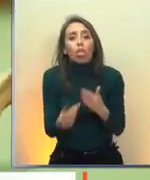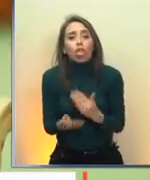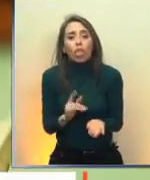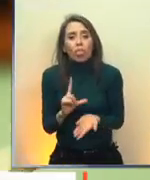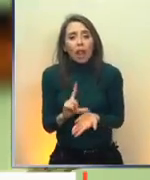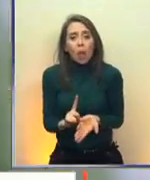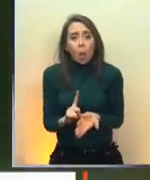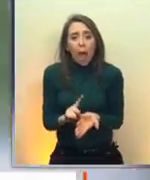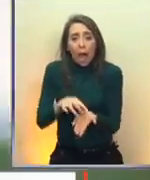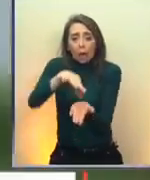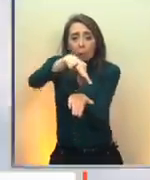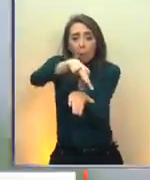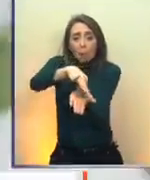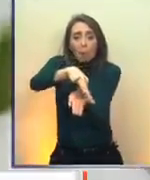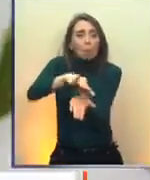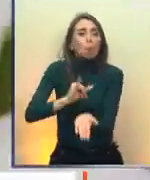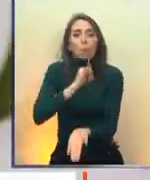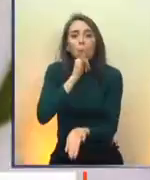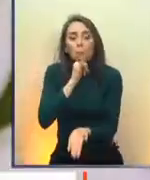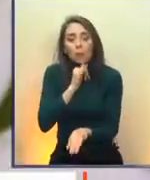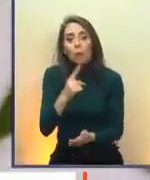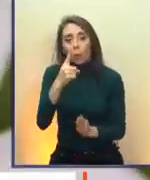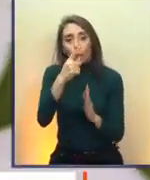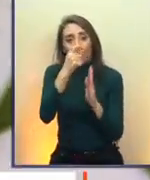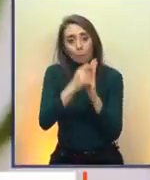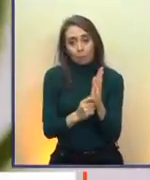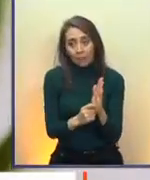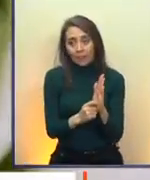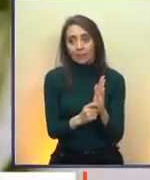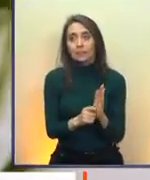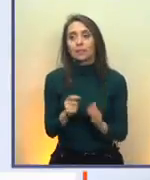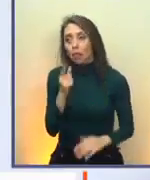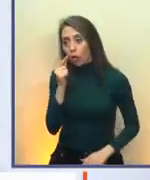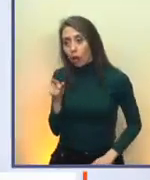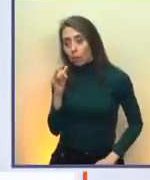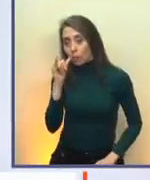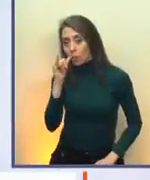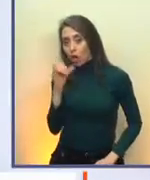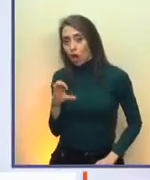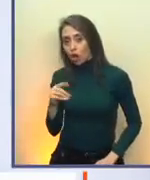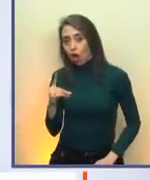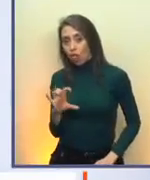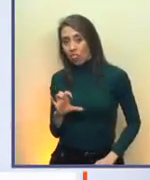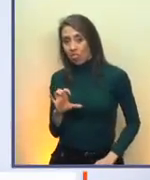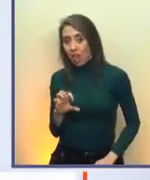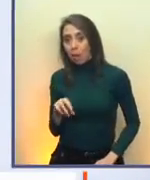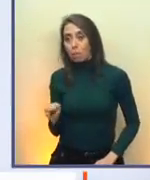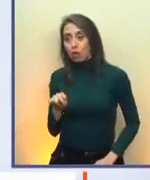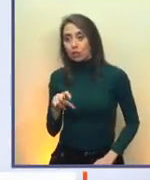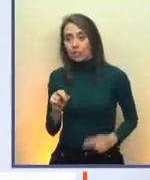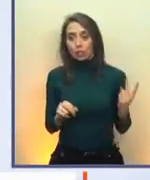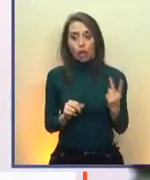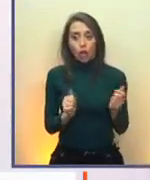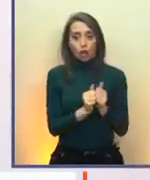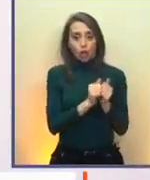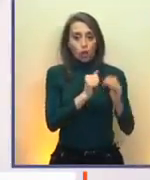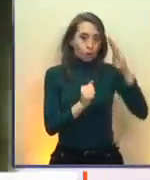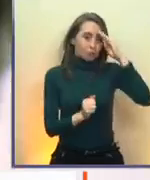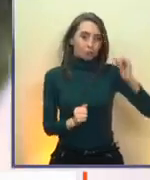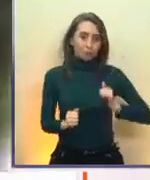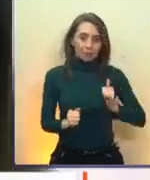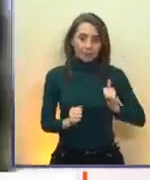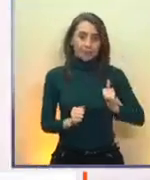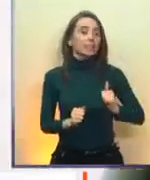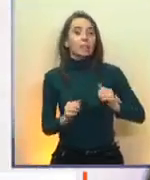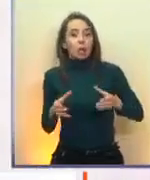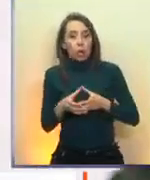de la expedición. Más de un mes ha pasado desde que el conde Monsino y el mayor Arturo Aranda avanzan junto a su equipo por los bloques de